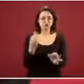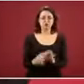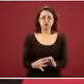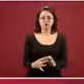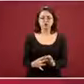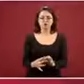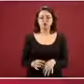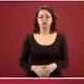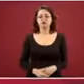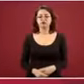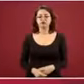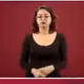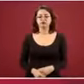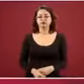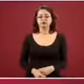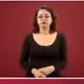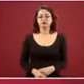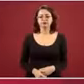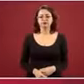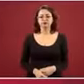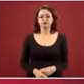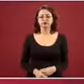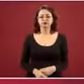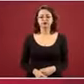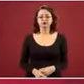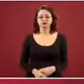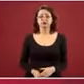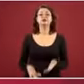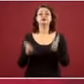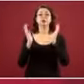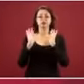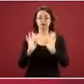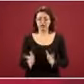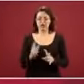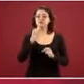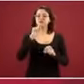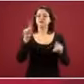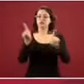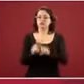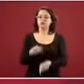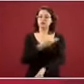Ya se tiene el permiso, la concesión,